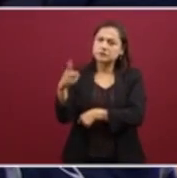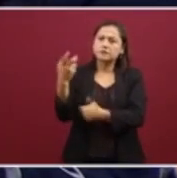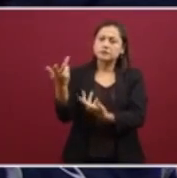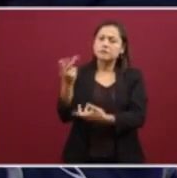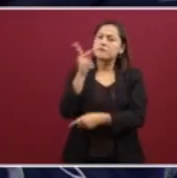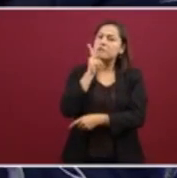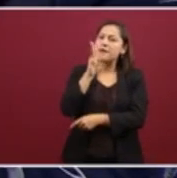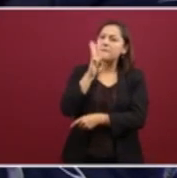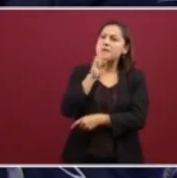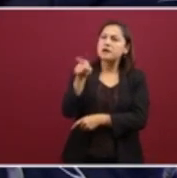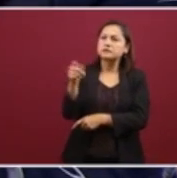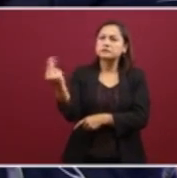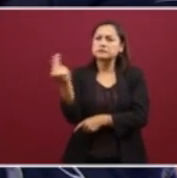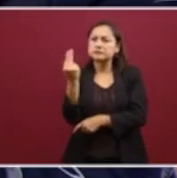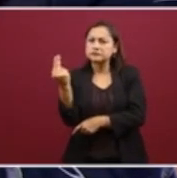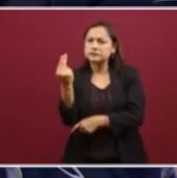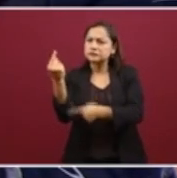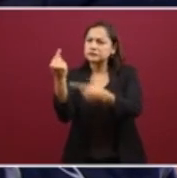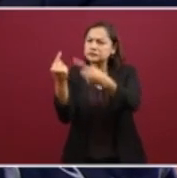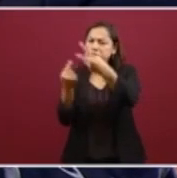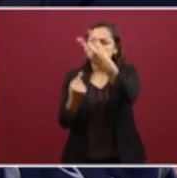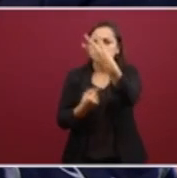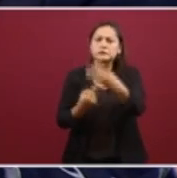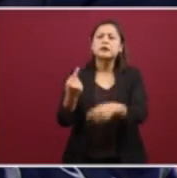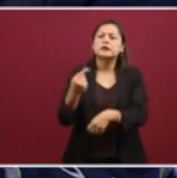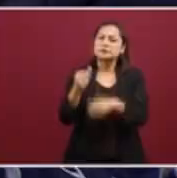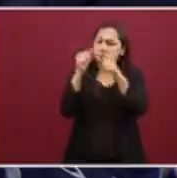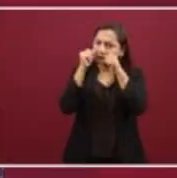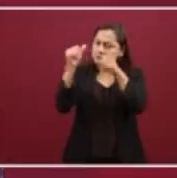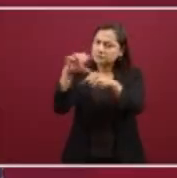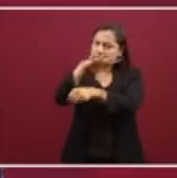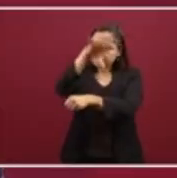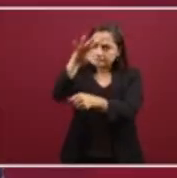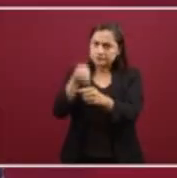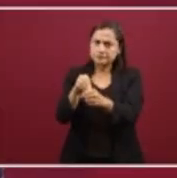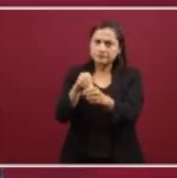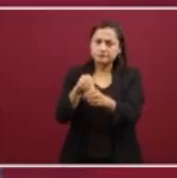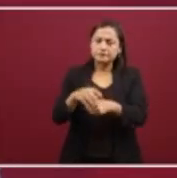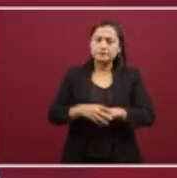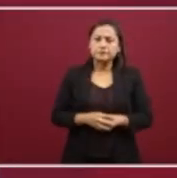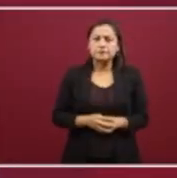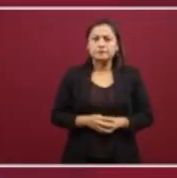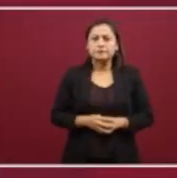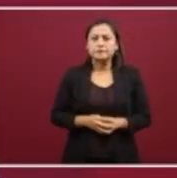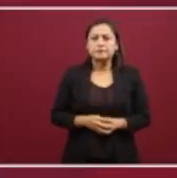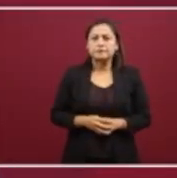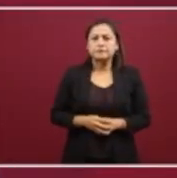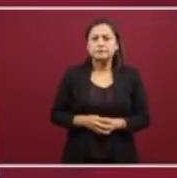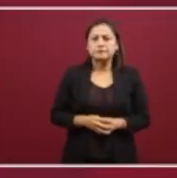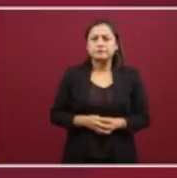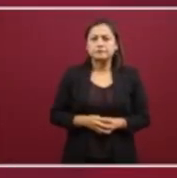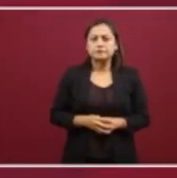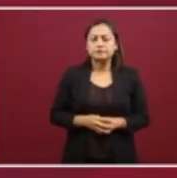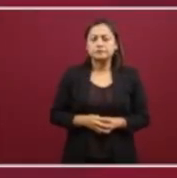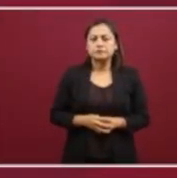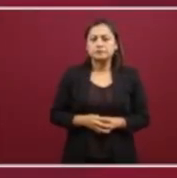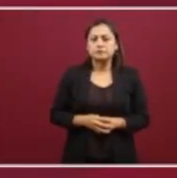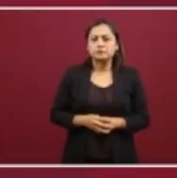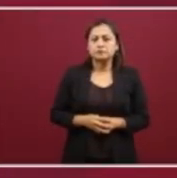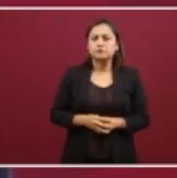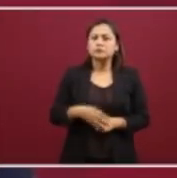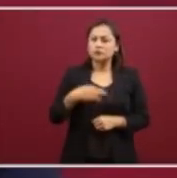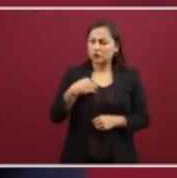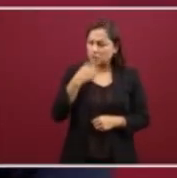en todo. Y también hice el compromiso